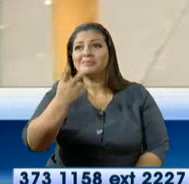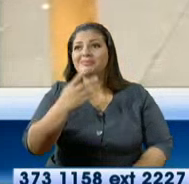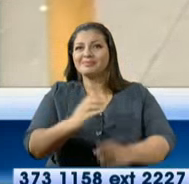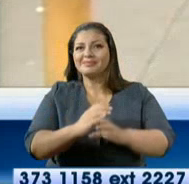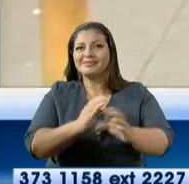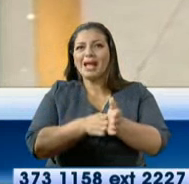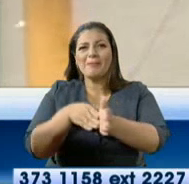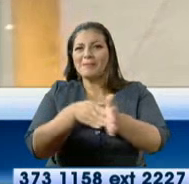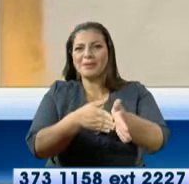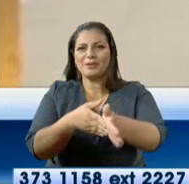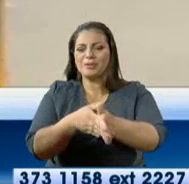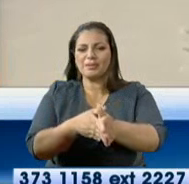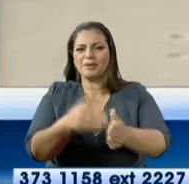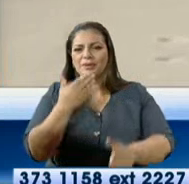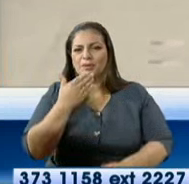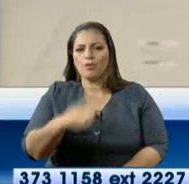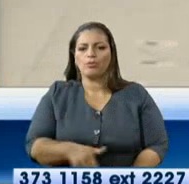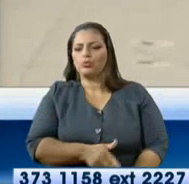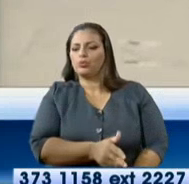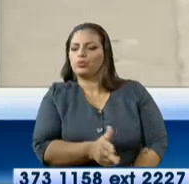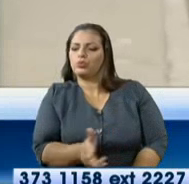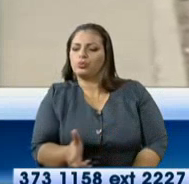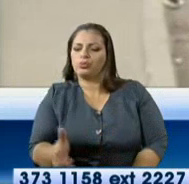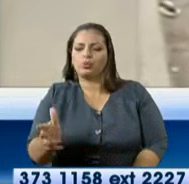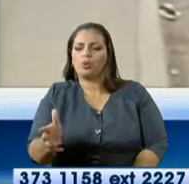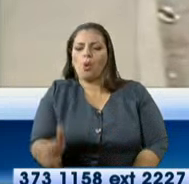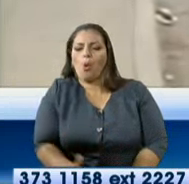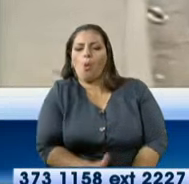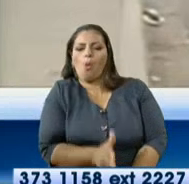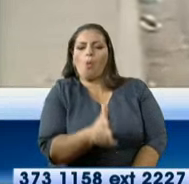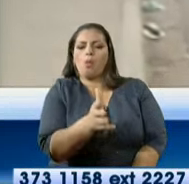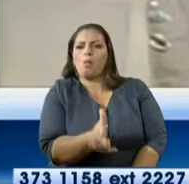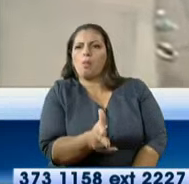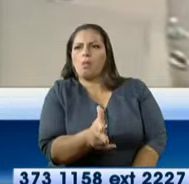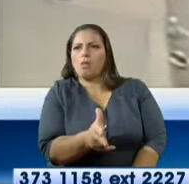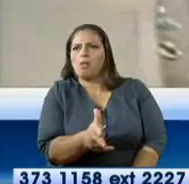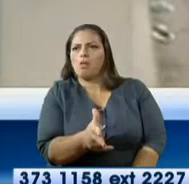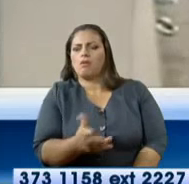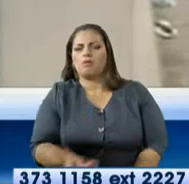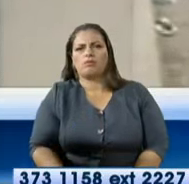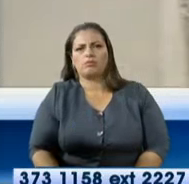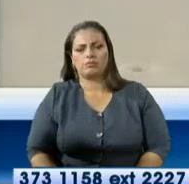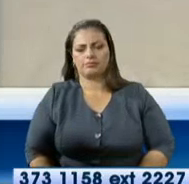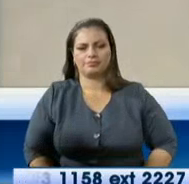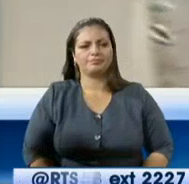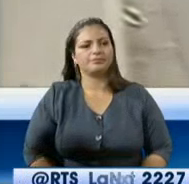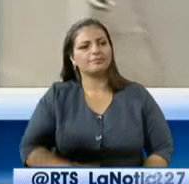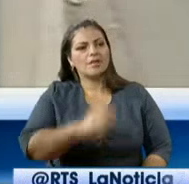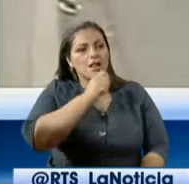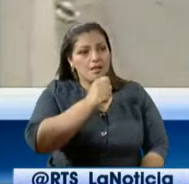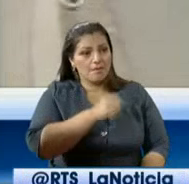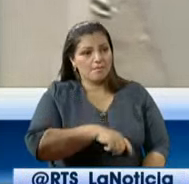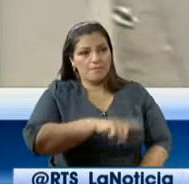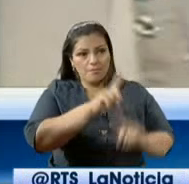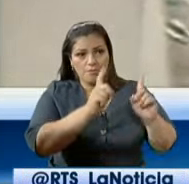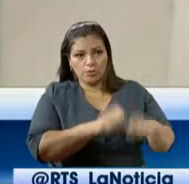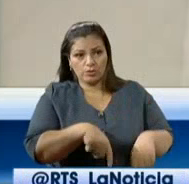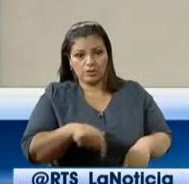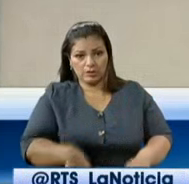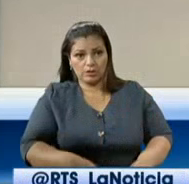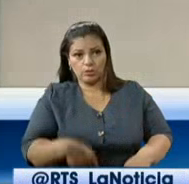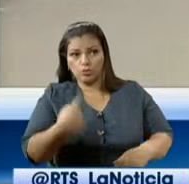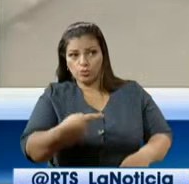sea, aquí pasa de todo. Muy buenos días. ¿Todos los días coge aquí bus? No. ¿Usted sí gana?